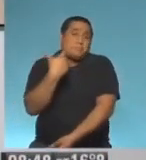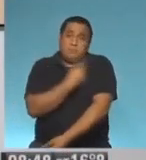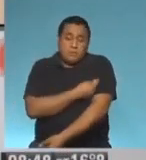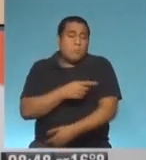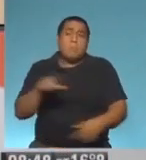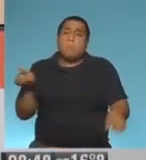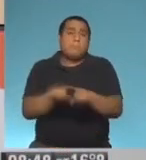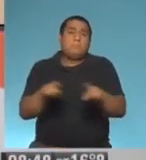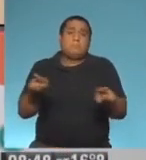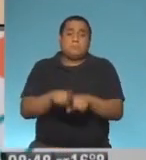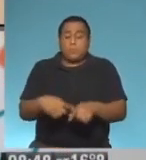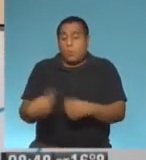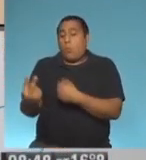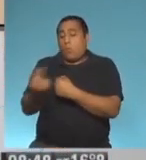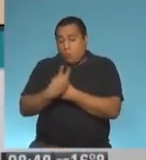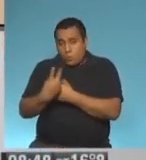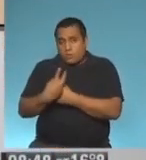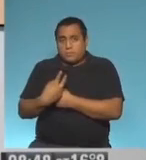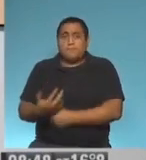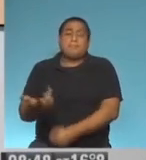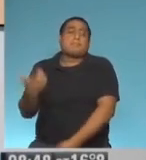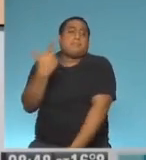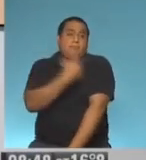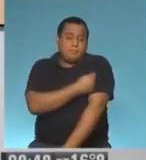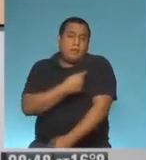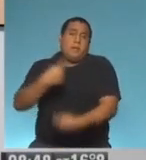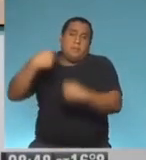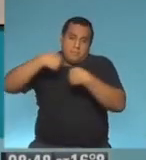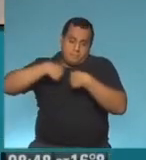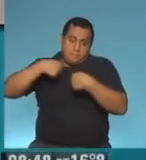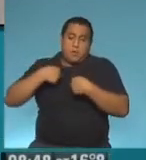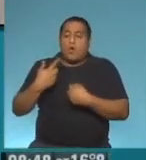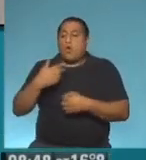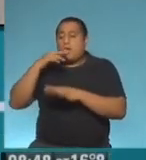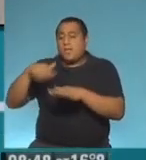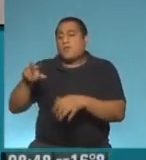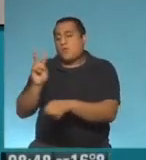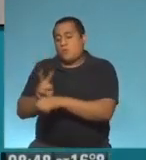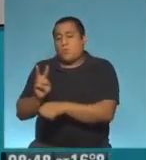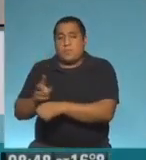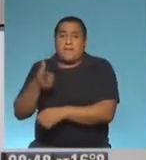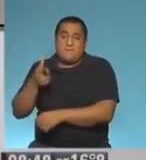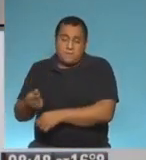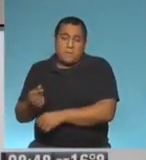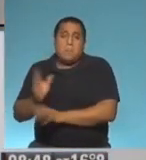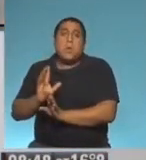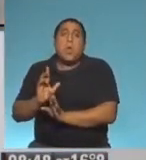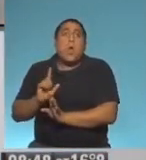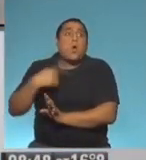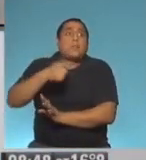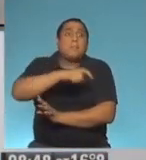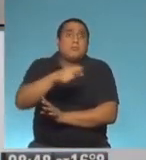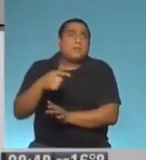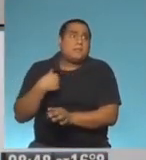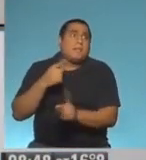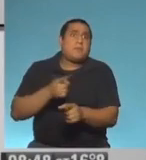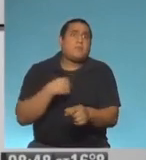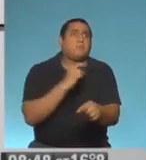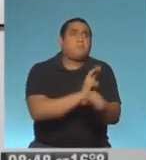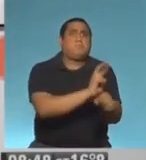también me estoy cuidando poniendo poniéndome la mío a uno de mis hijos pero también cuido al resto de la sociedad es